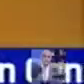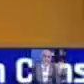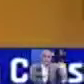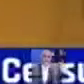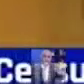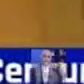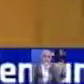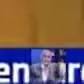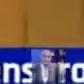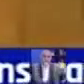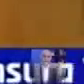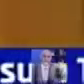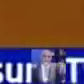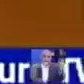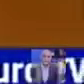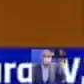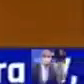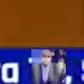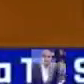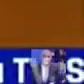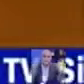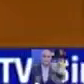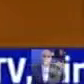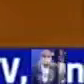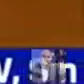Es debate, es una lista de temas diversos.